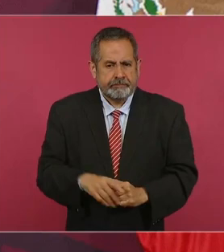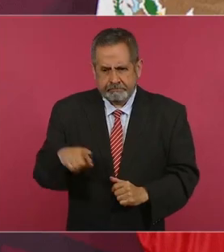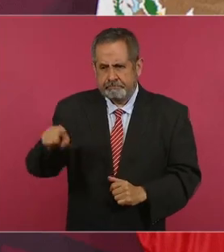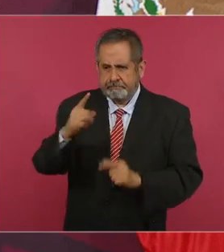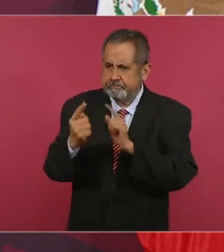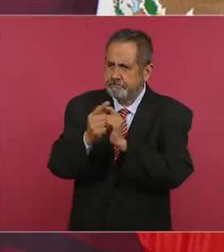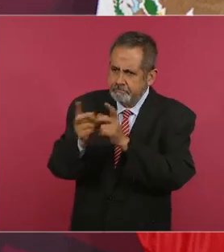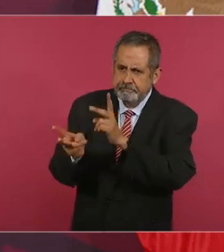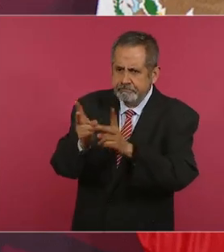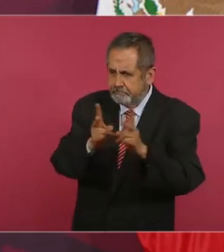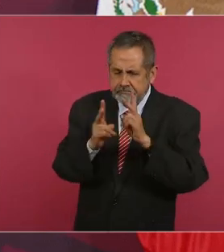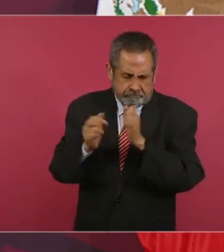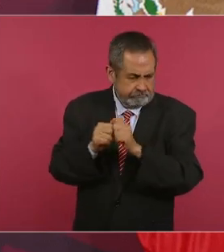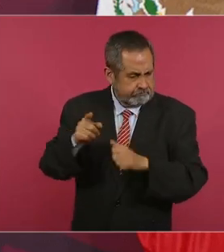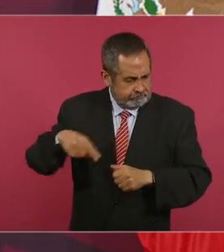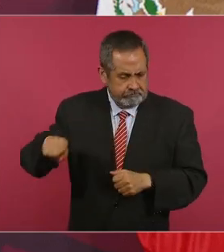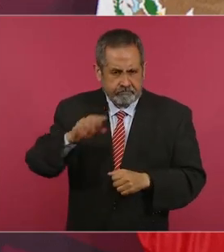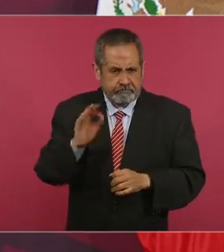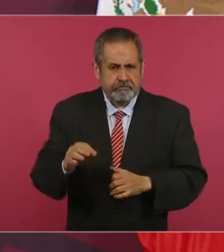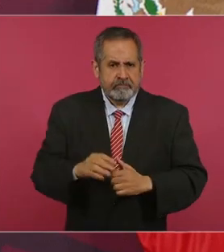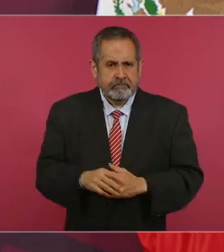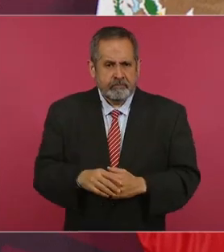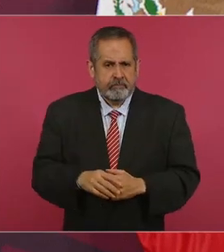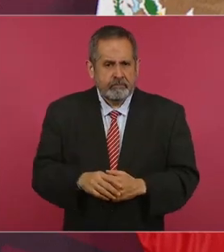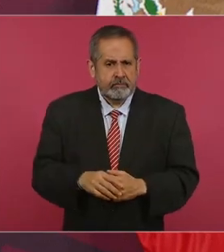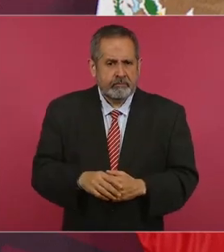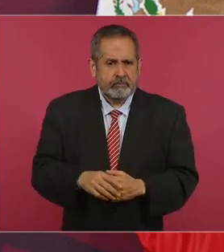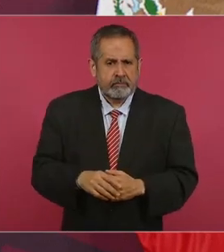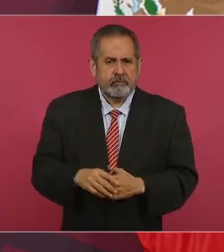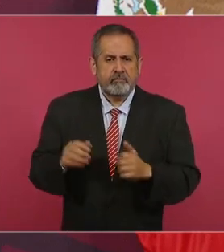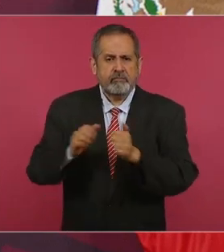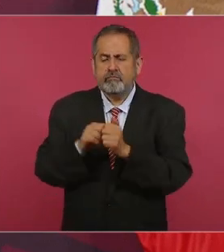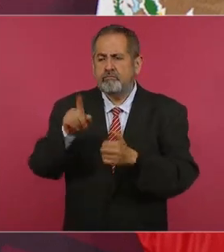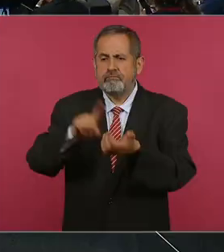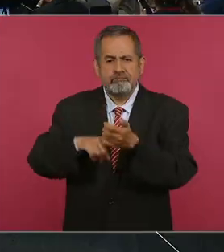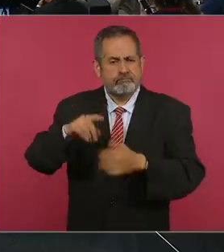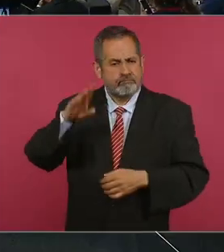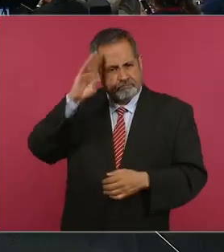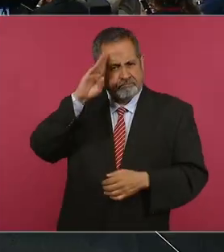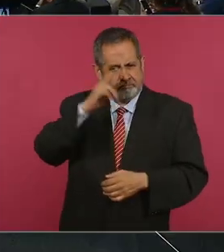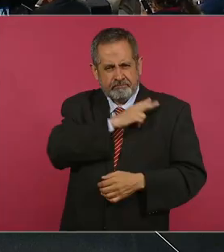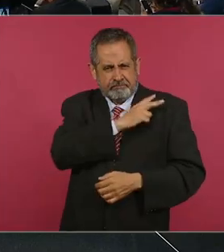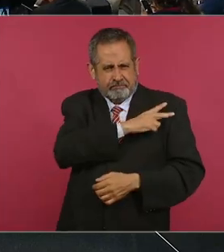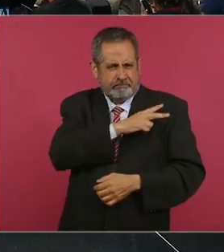platiquen con ellos, incluso con los mandos.